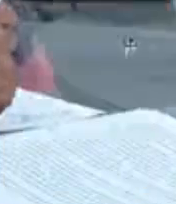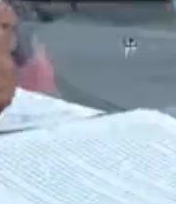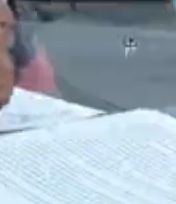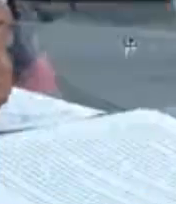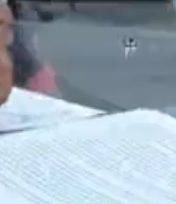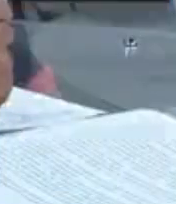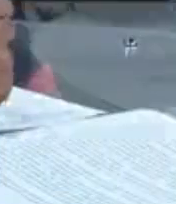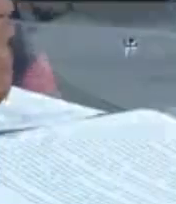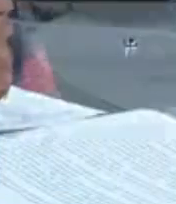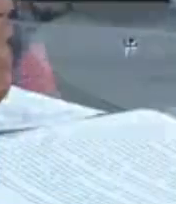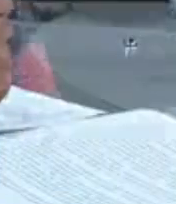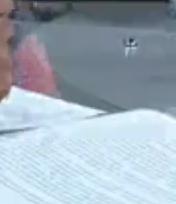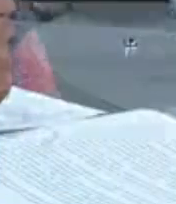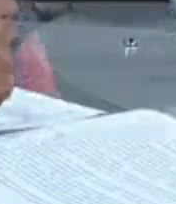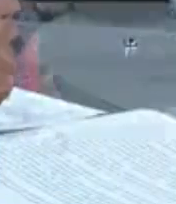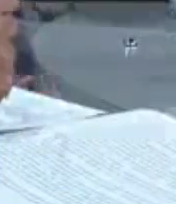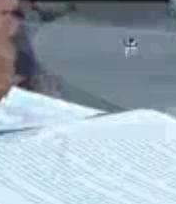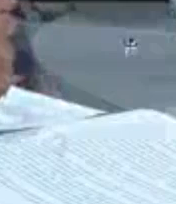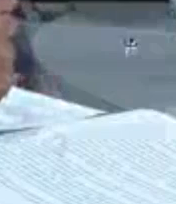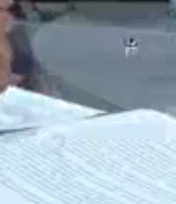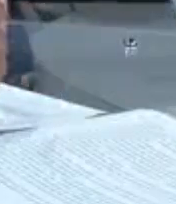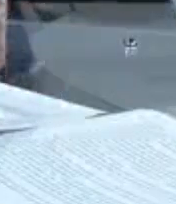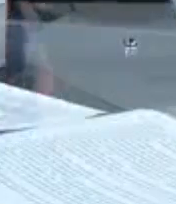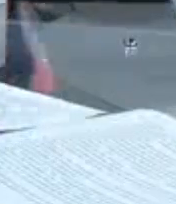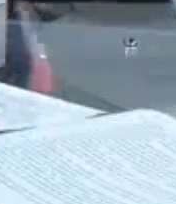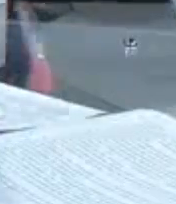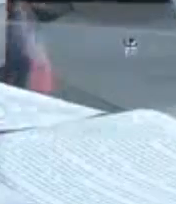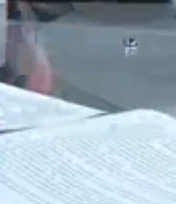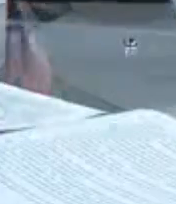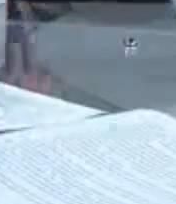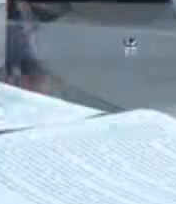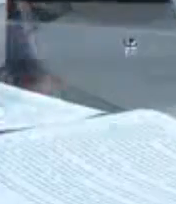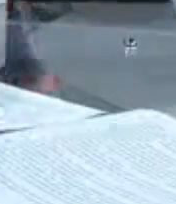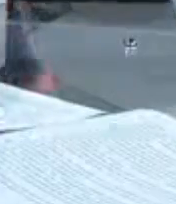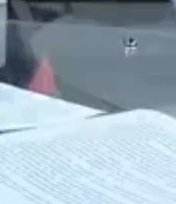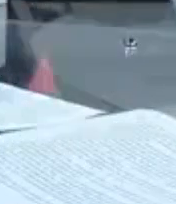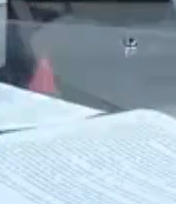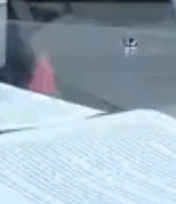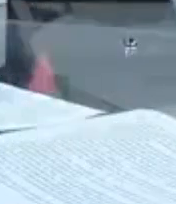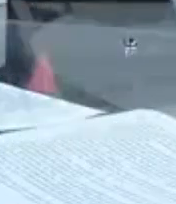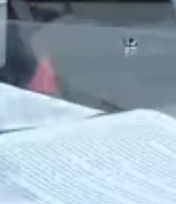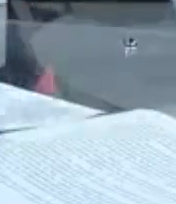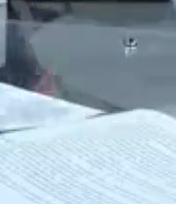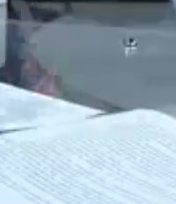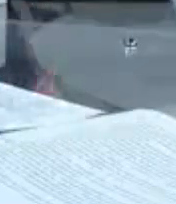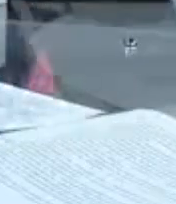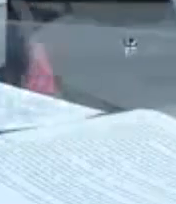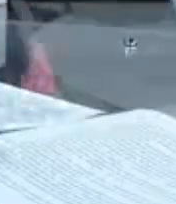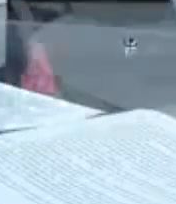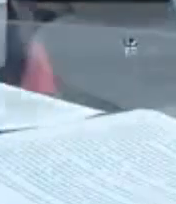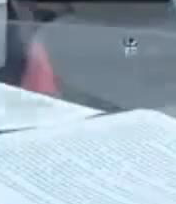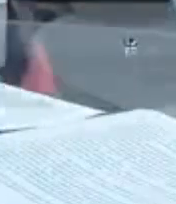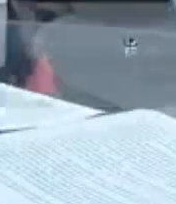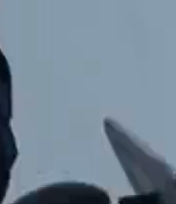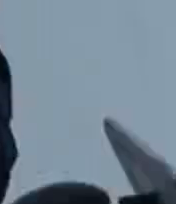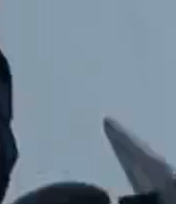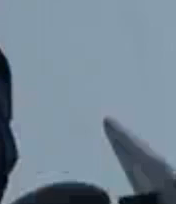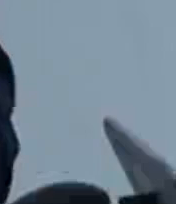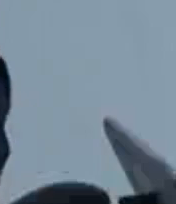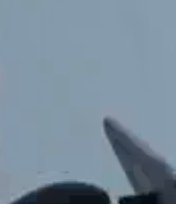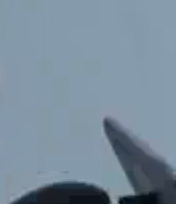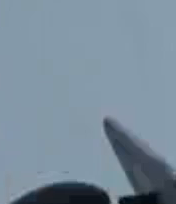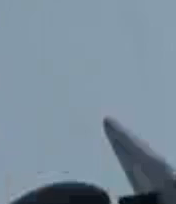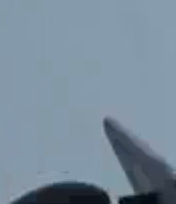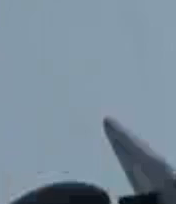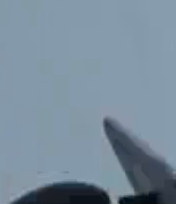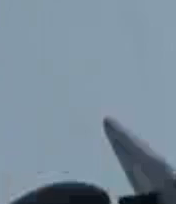los equipos comunicacionales. Los equipos de divulgación en los años 90, el periodo especial, desaparecieron. Lo cual es una contradicción, porque